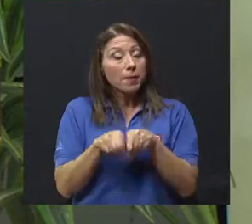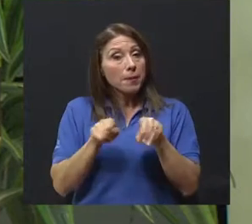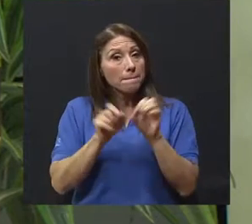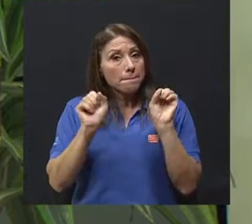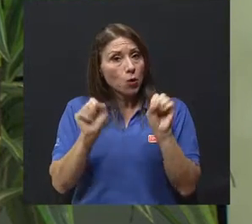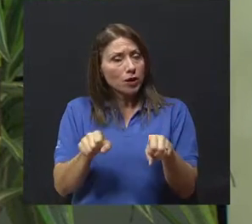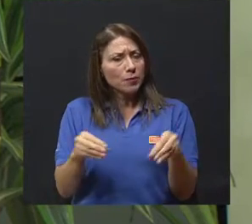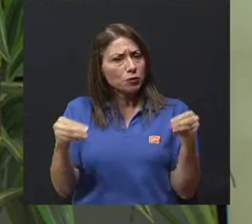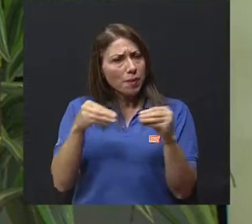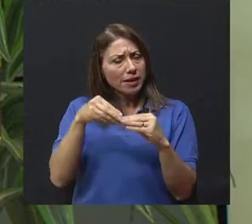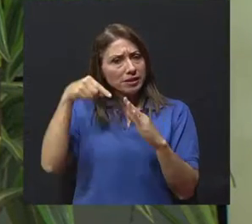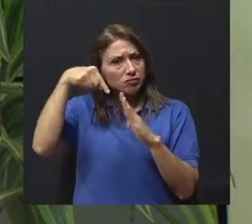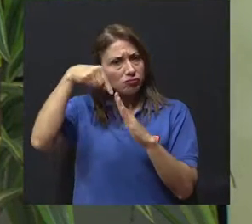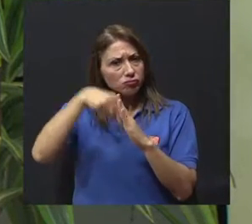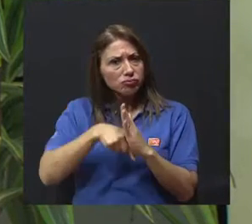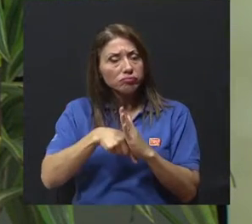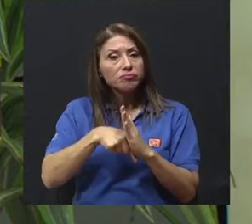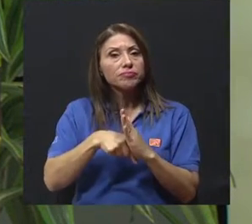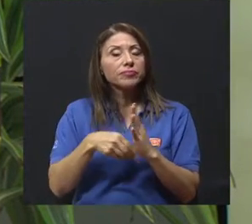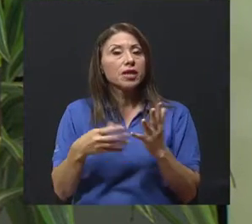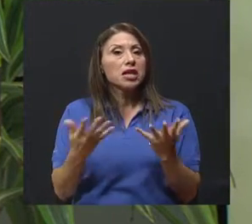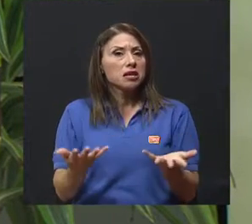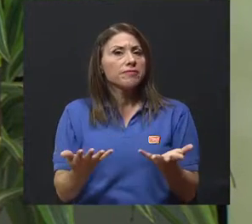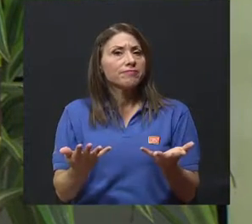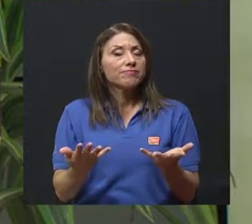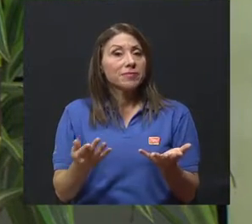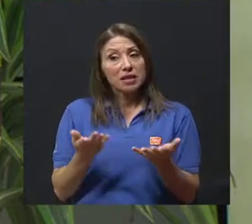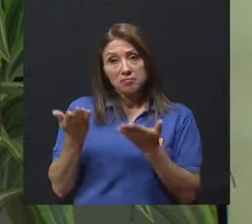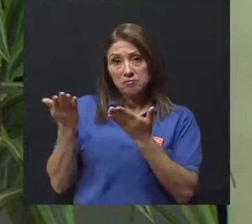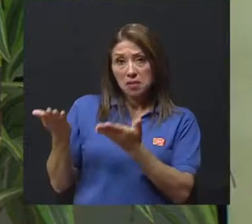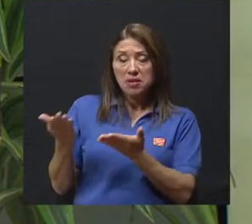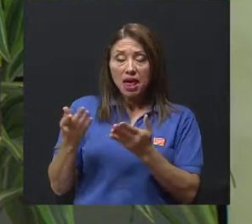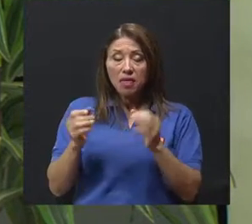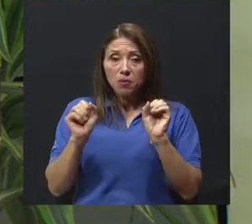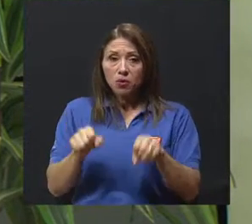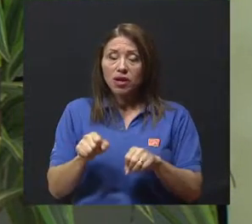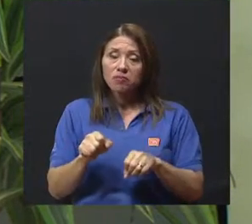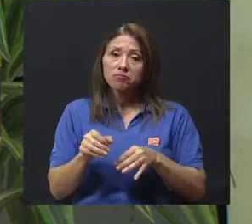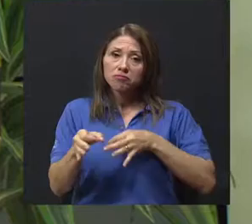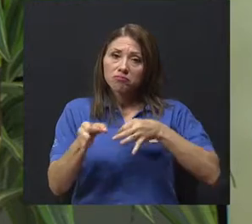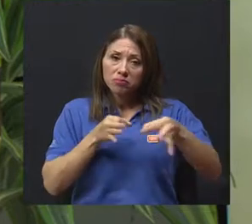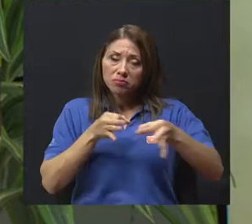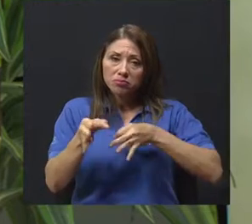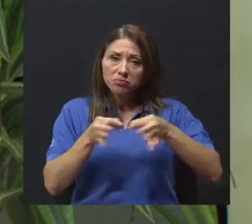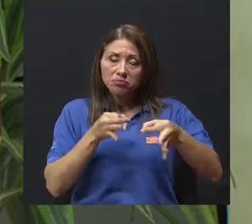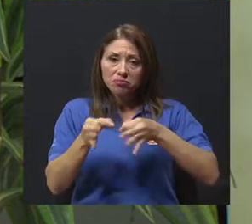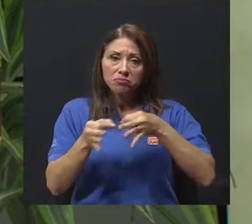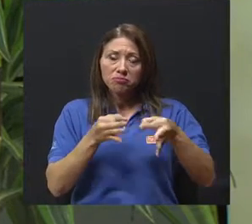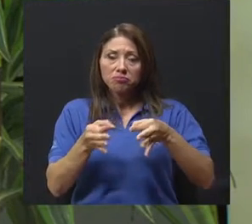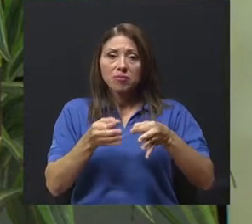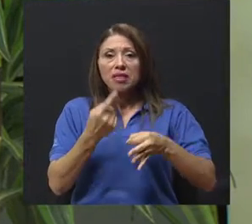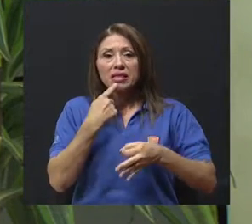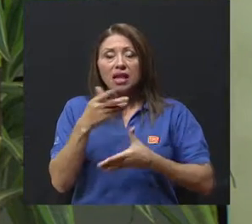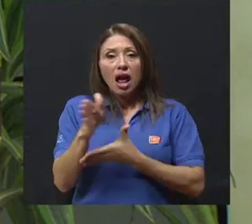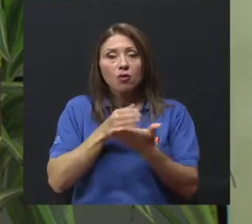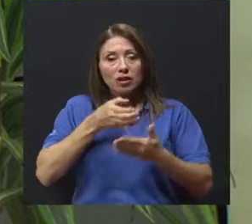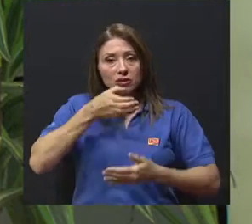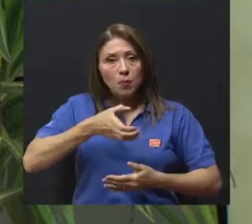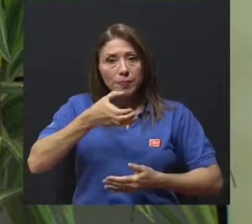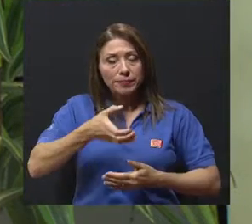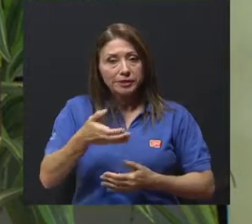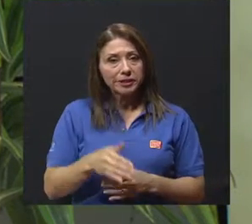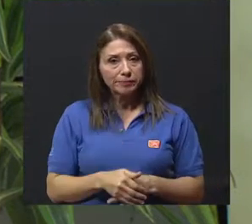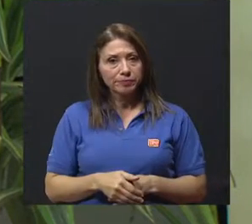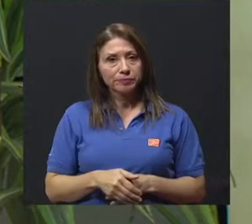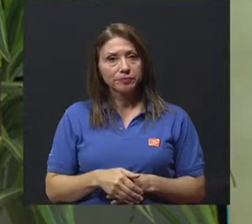abarcar un poco más y la invitada pues al día de hoy nos va a dar algunas recomendaciones al respecto